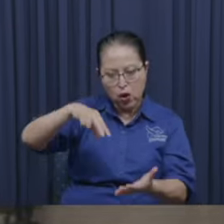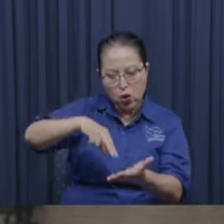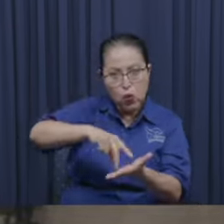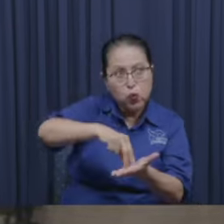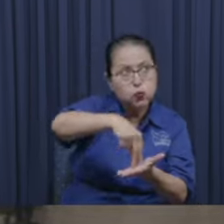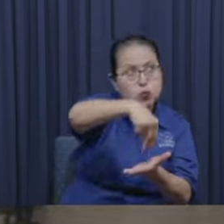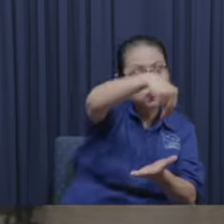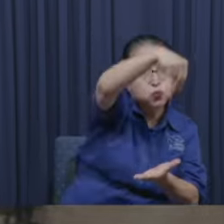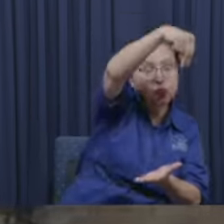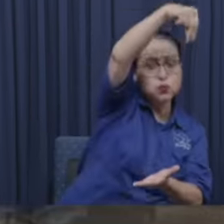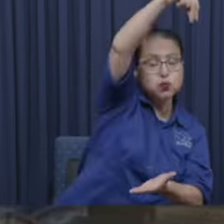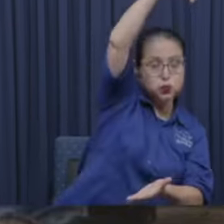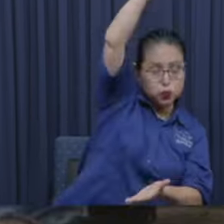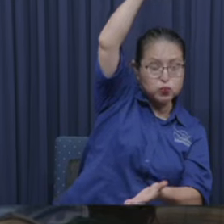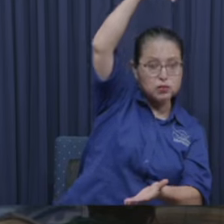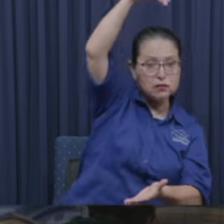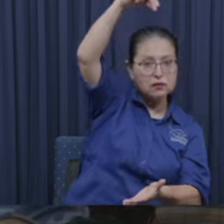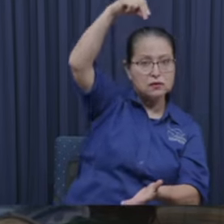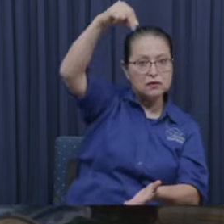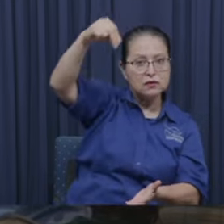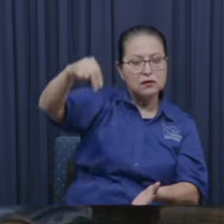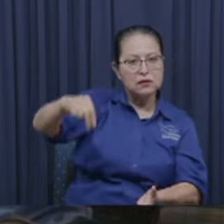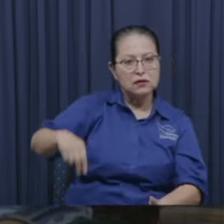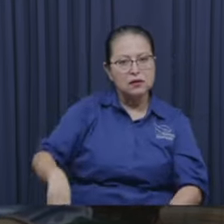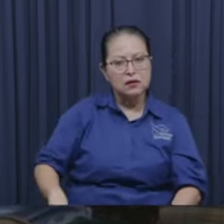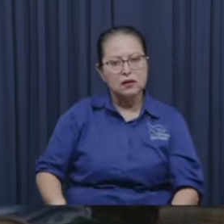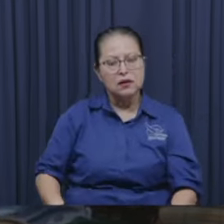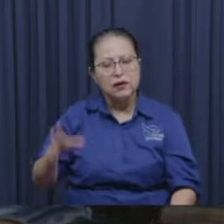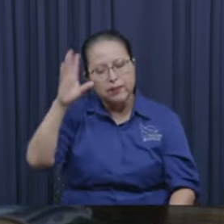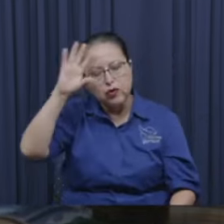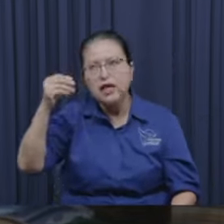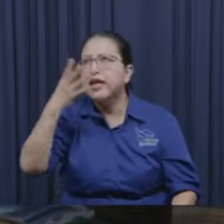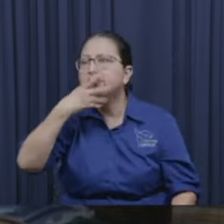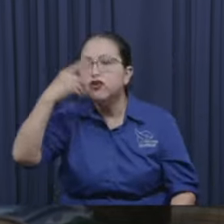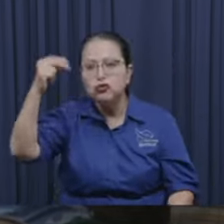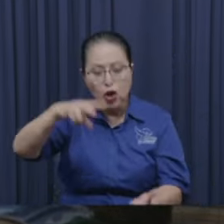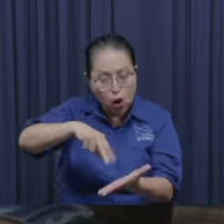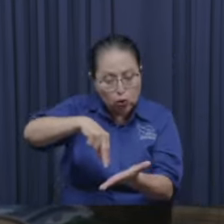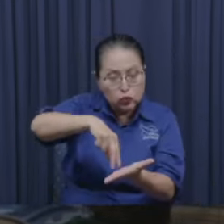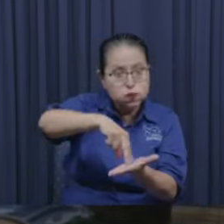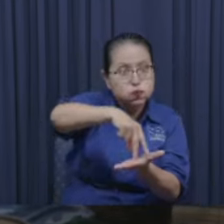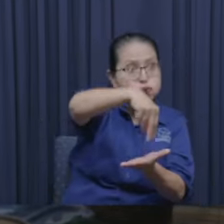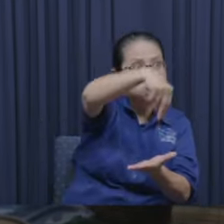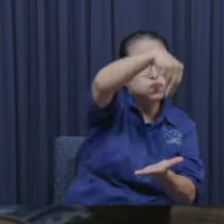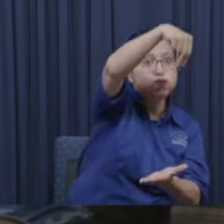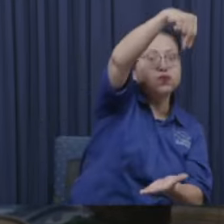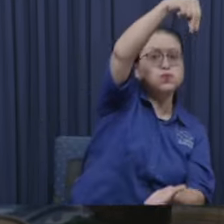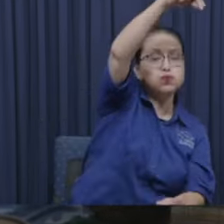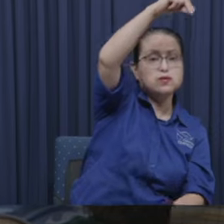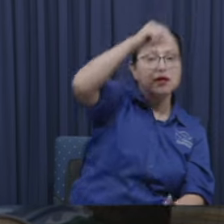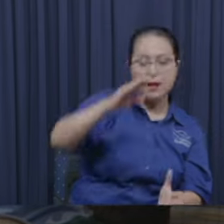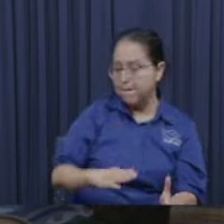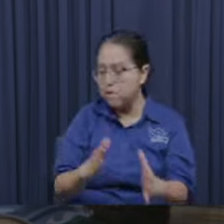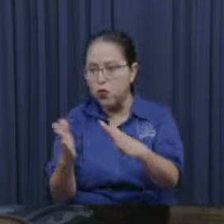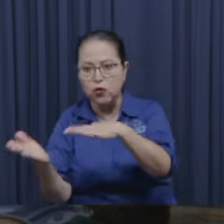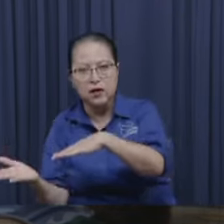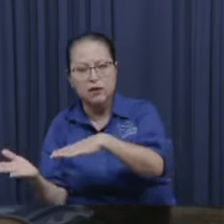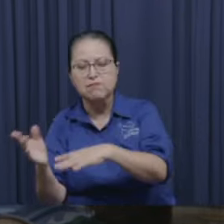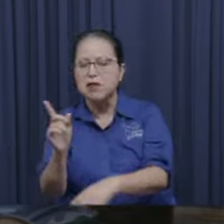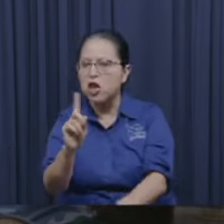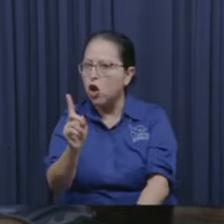Enoc no fue hallado porque Dios se lo llevó para que no huera muerte